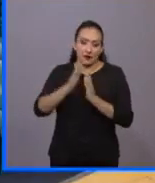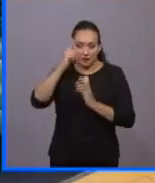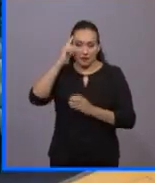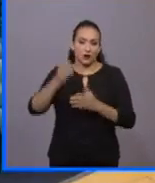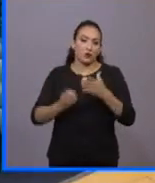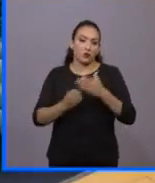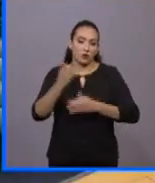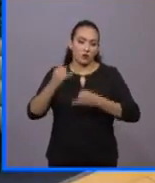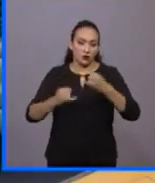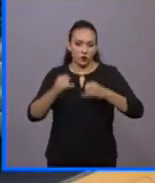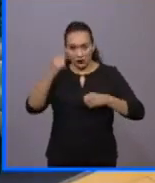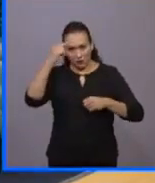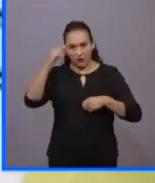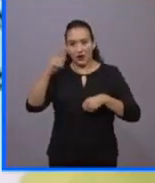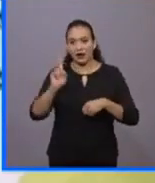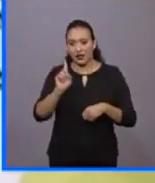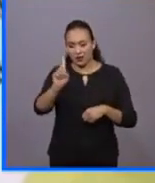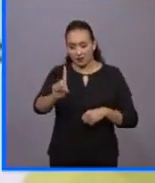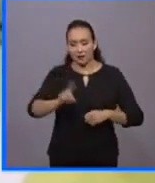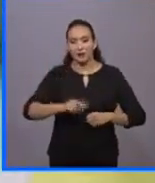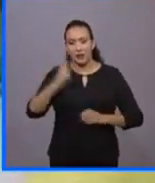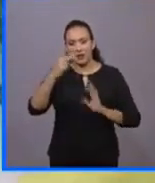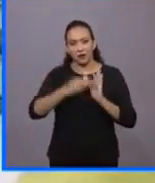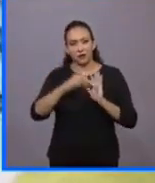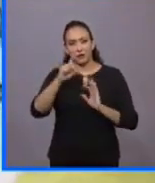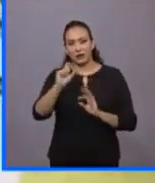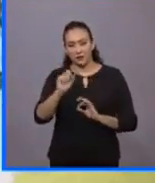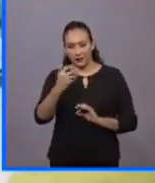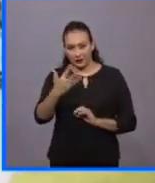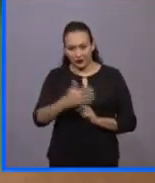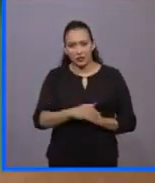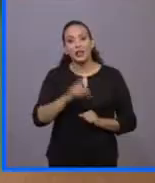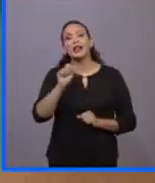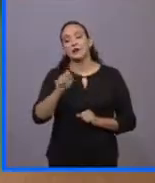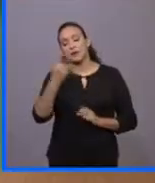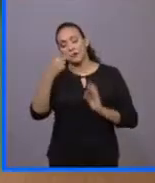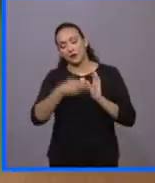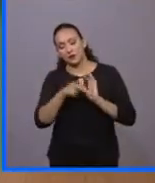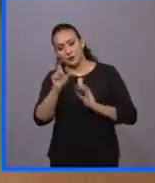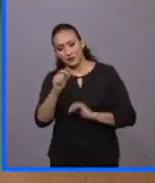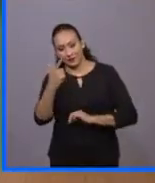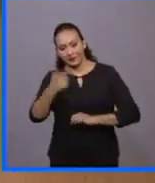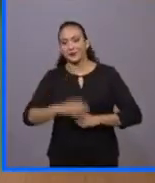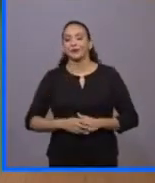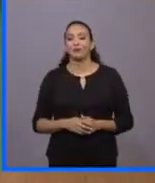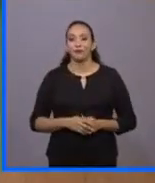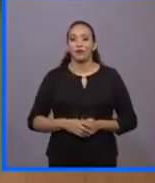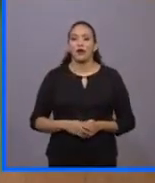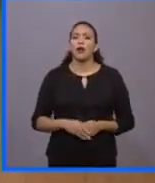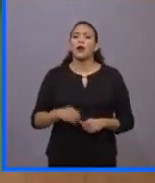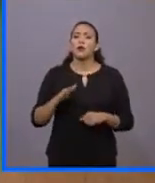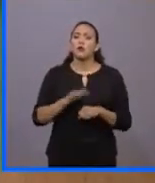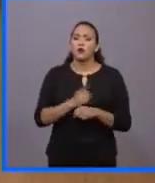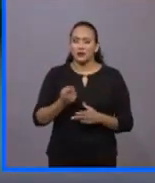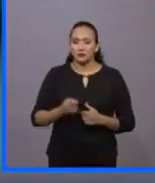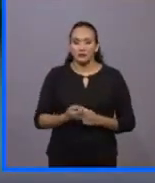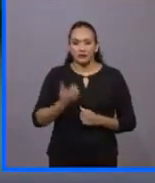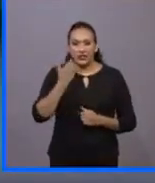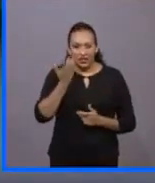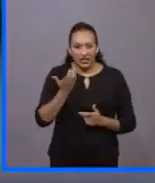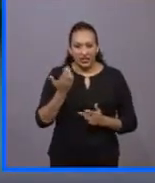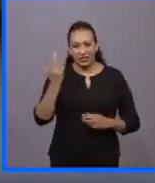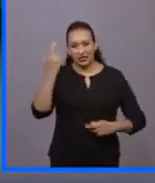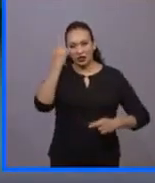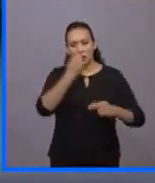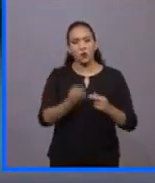las elecciones judiciales extraordinarias de 2025 y 2027. Esto con el fin de que se consoliden